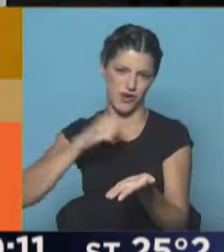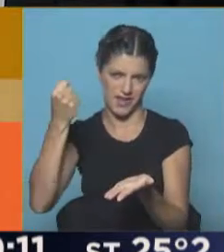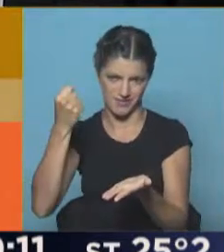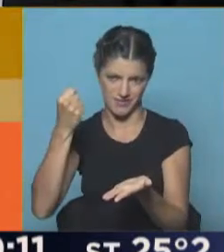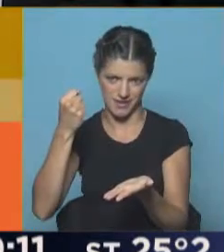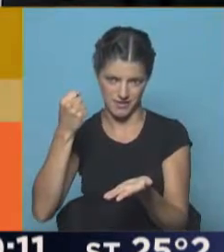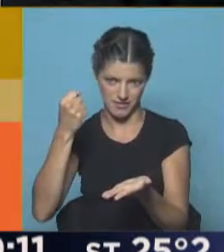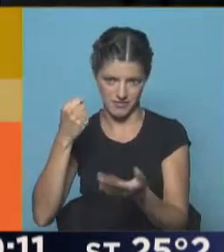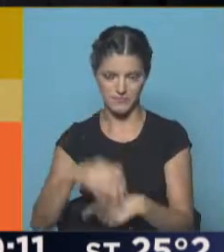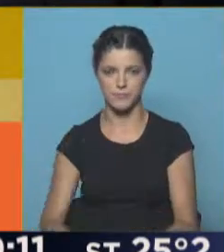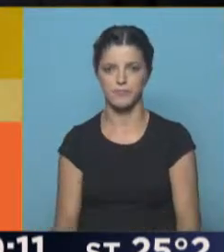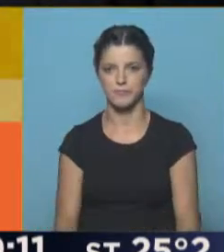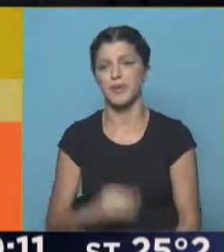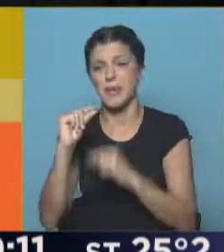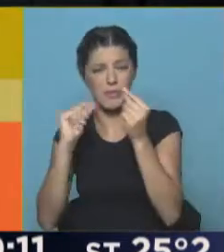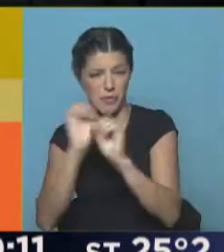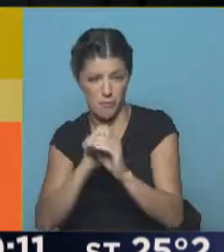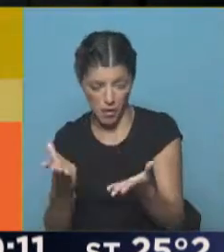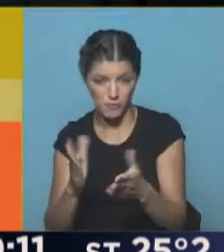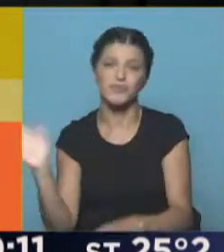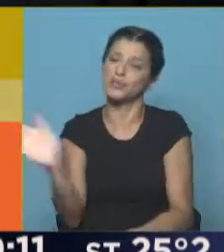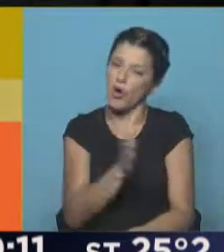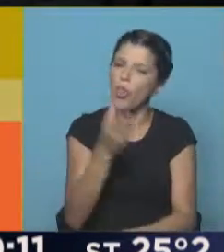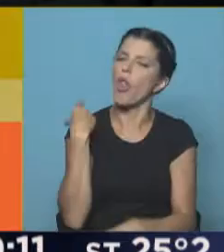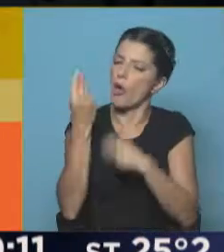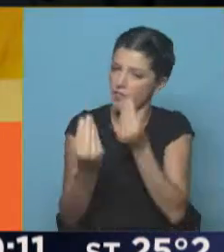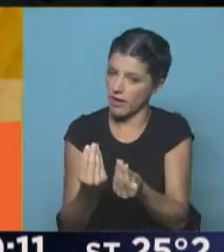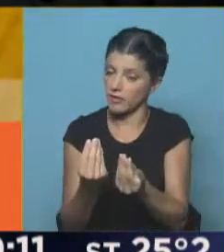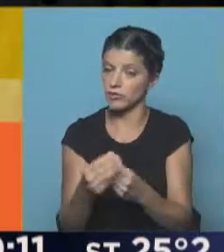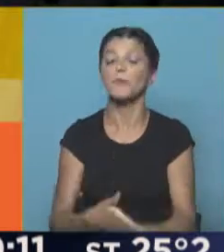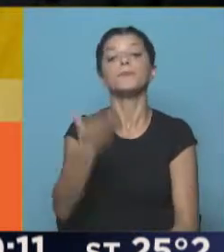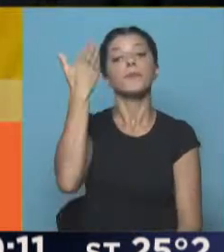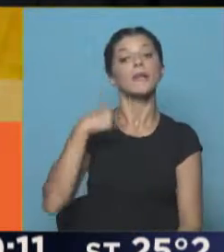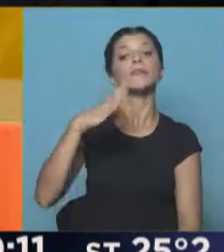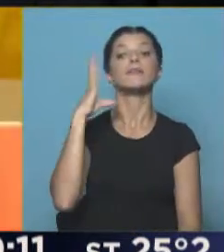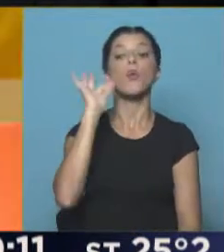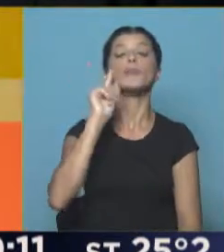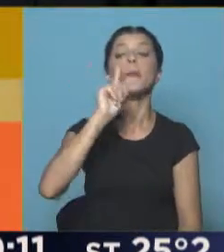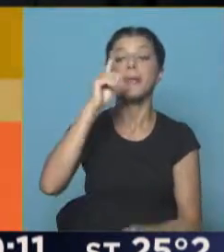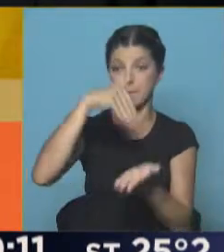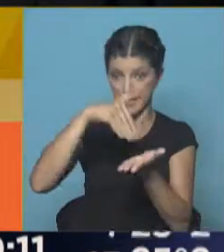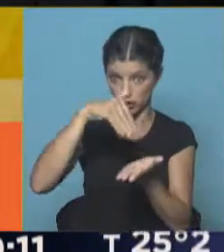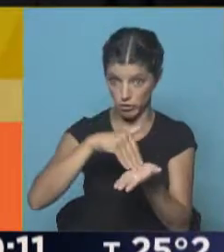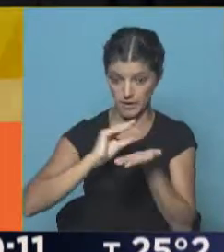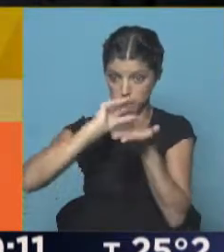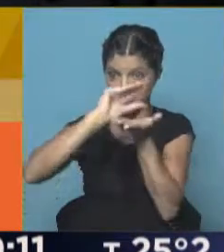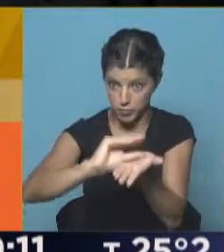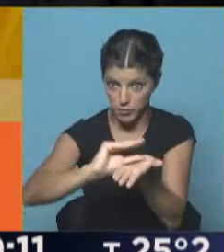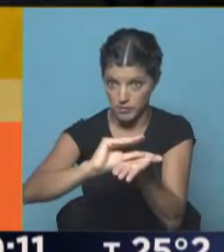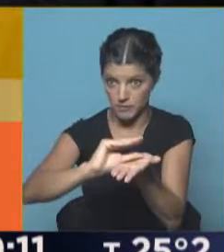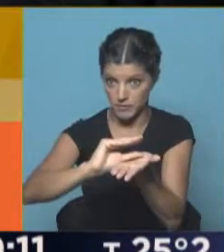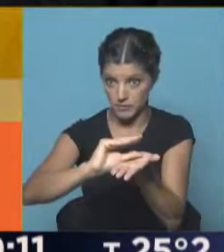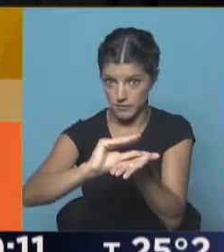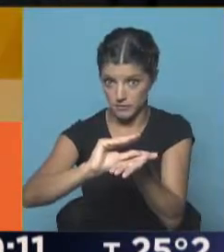lo estrujaba más. El gobierno puso 50.000 millones a comienzo de año y todo vino al mínimo no